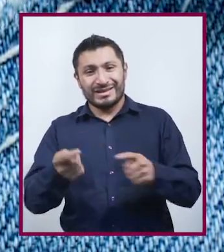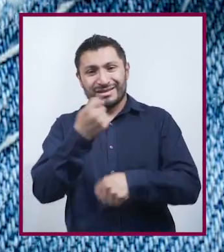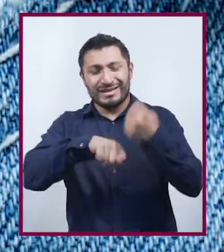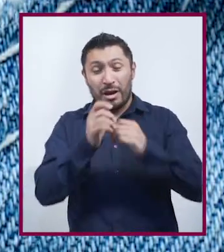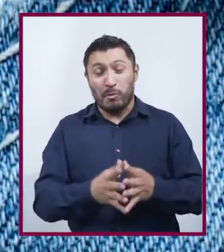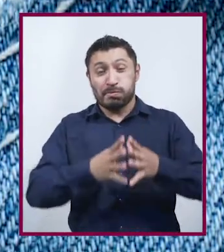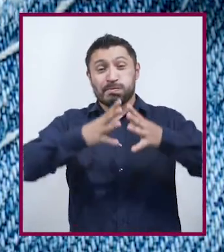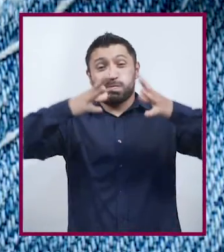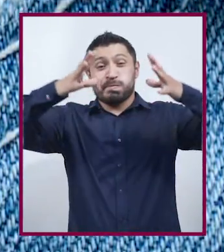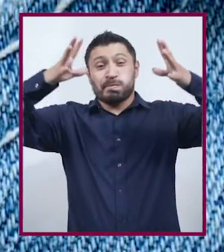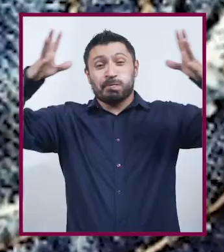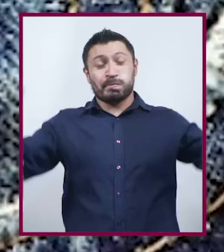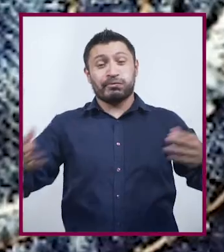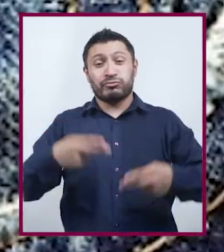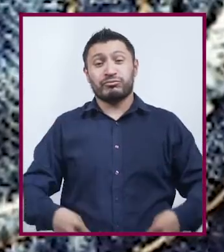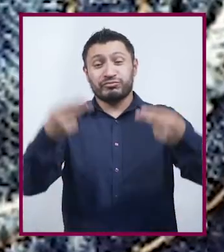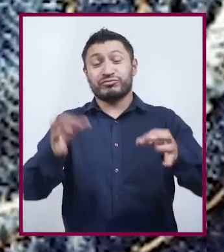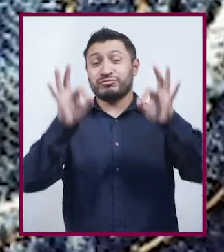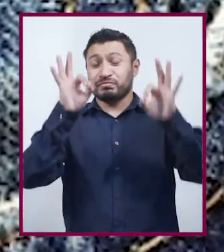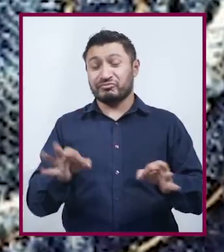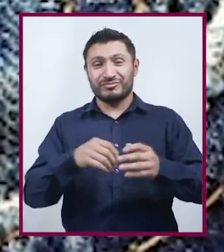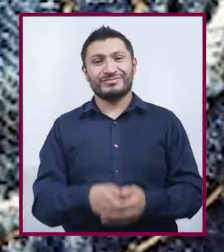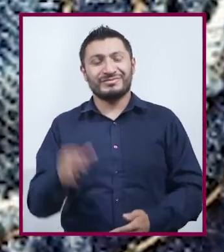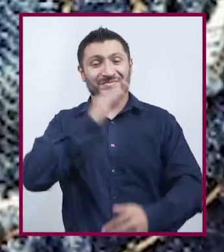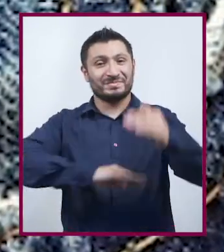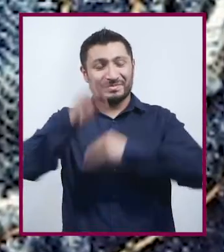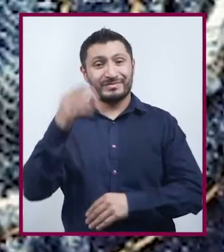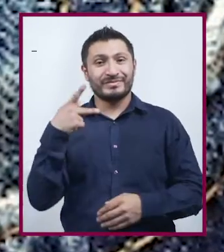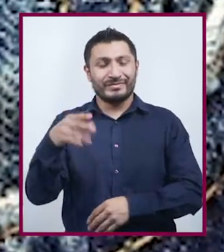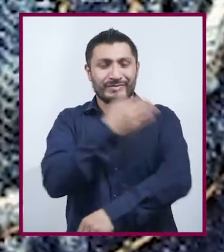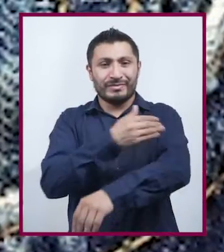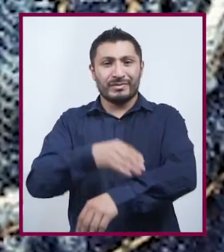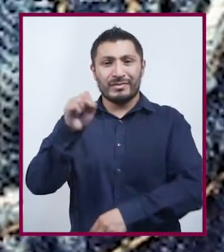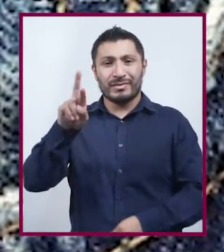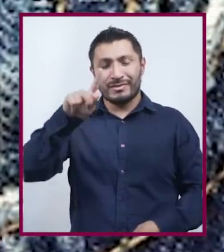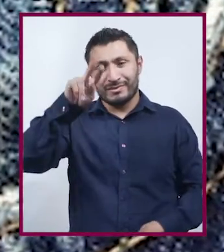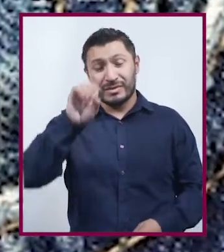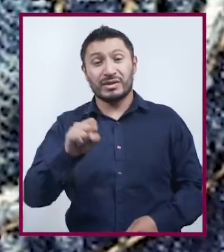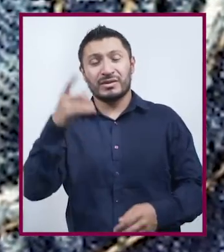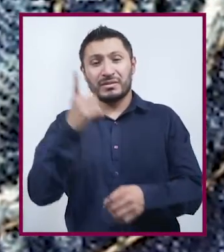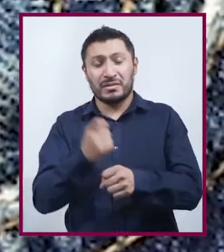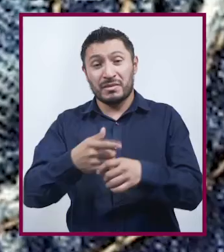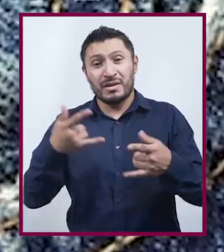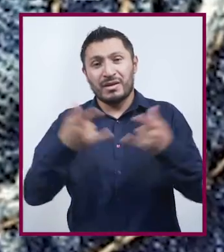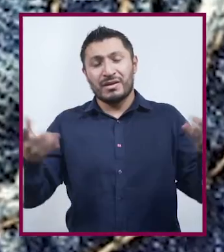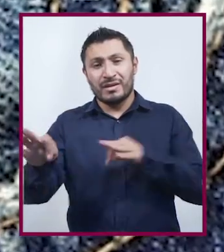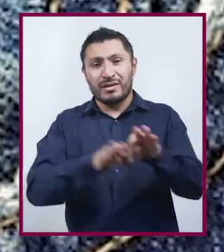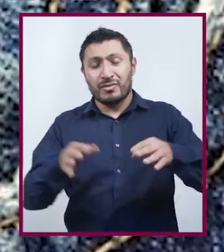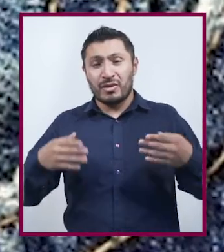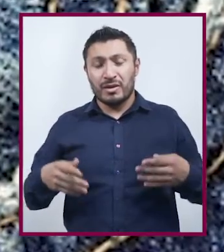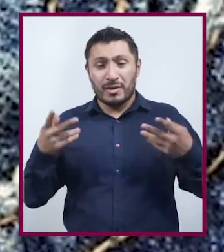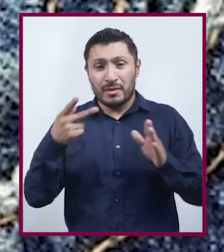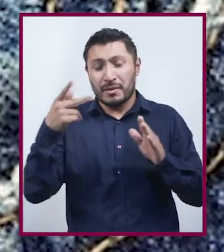tienda crece y se vuelve un próspero negocio. La compañía de Strauss fue de las primeras en la historia en fabricar pantalones